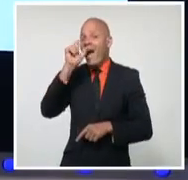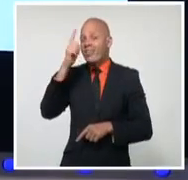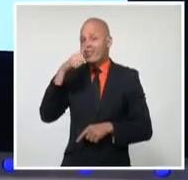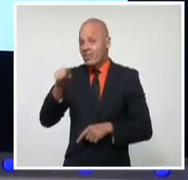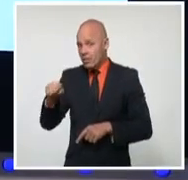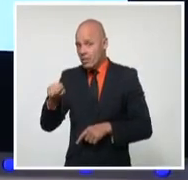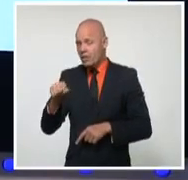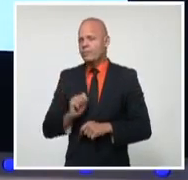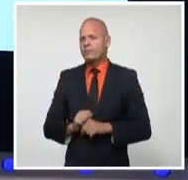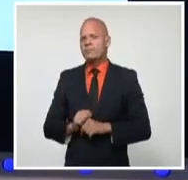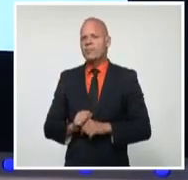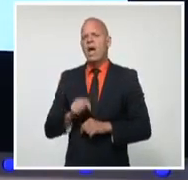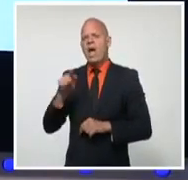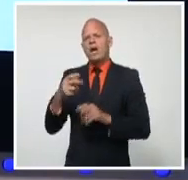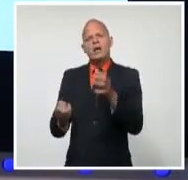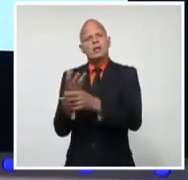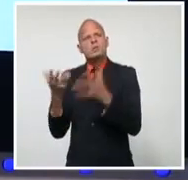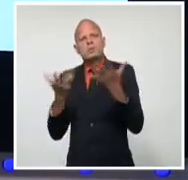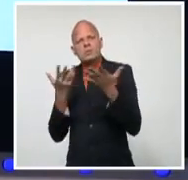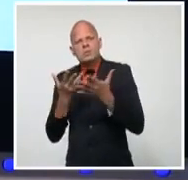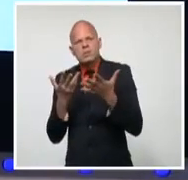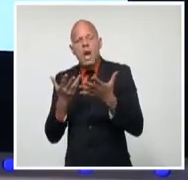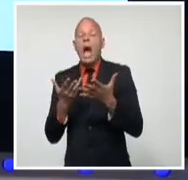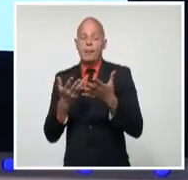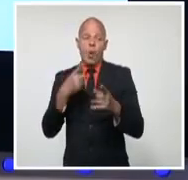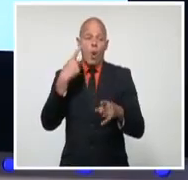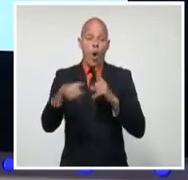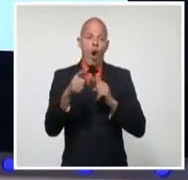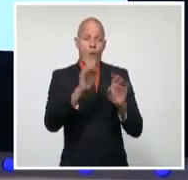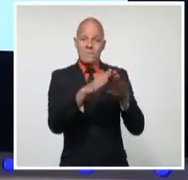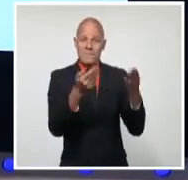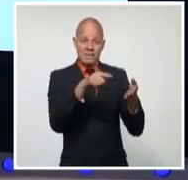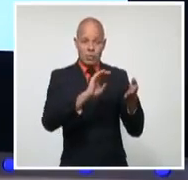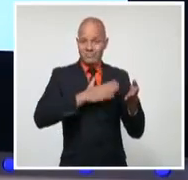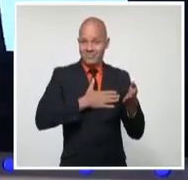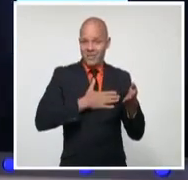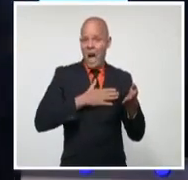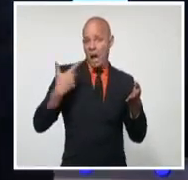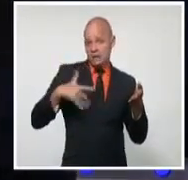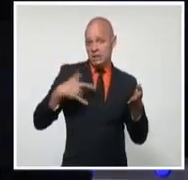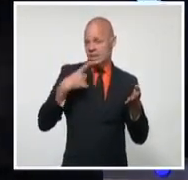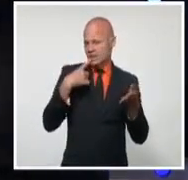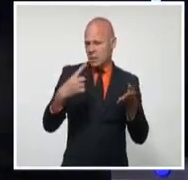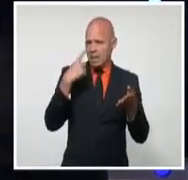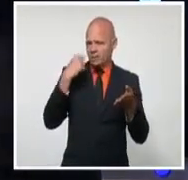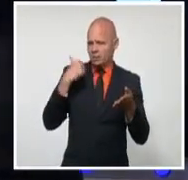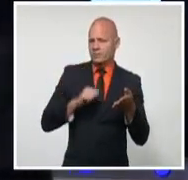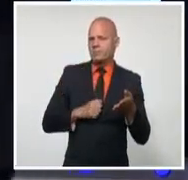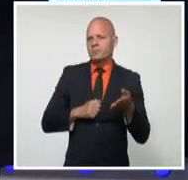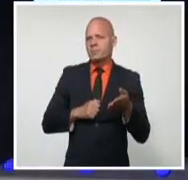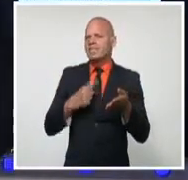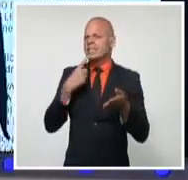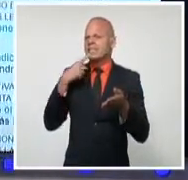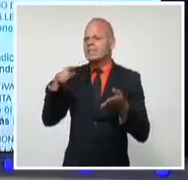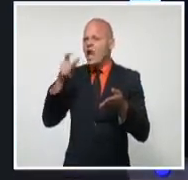Un prestigioso medio de comunicación argentino, Página 12, de alto impacto en nuestra región, miren lo que dice sobre CADAL. Vamos a